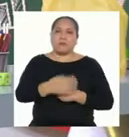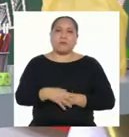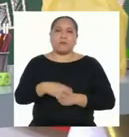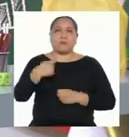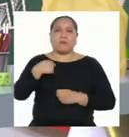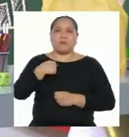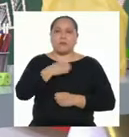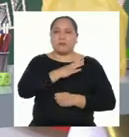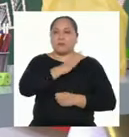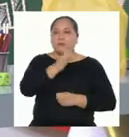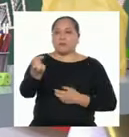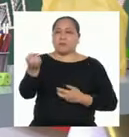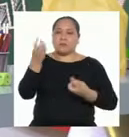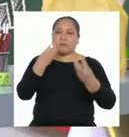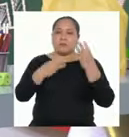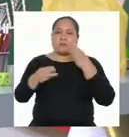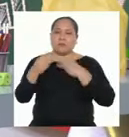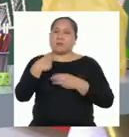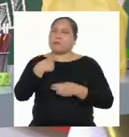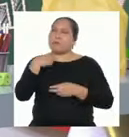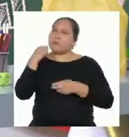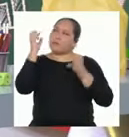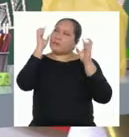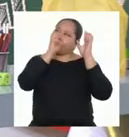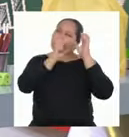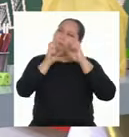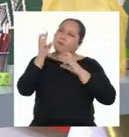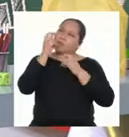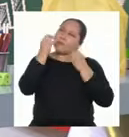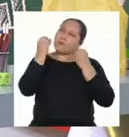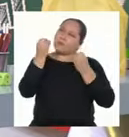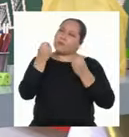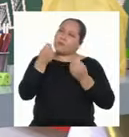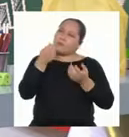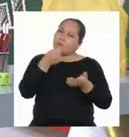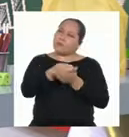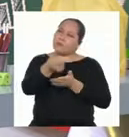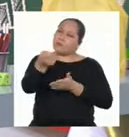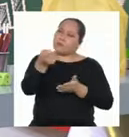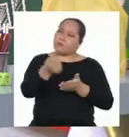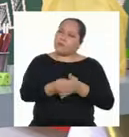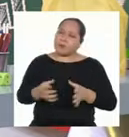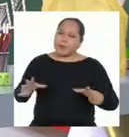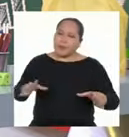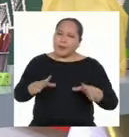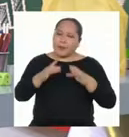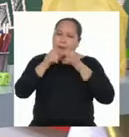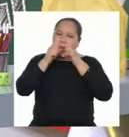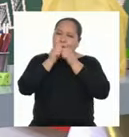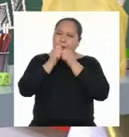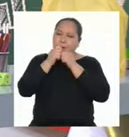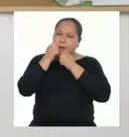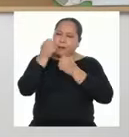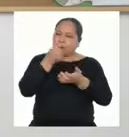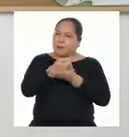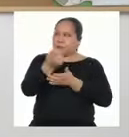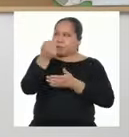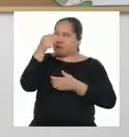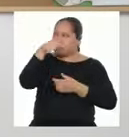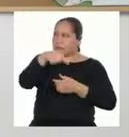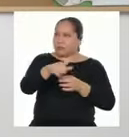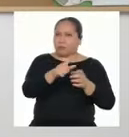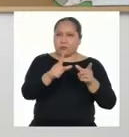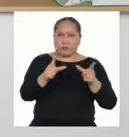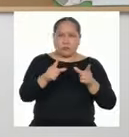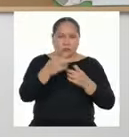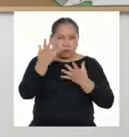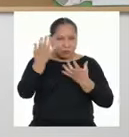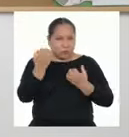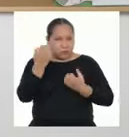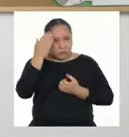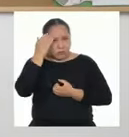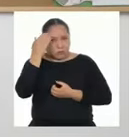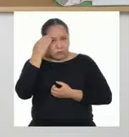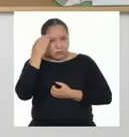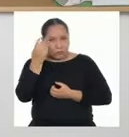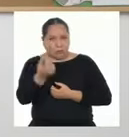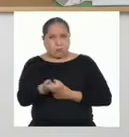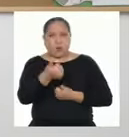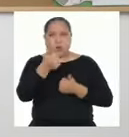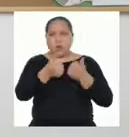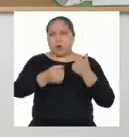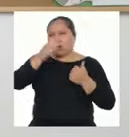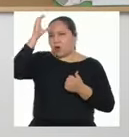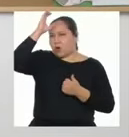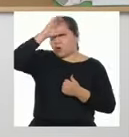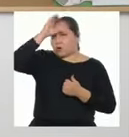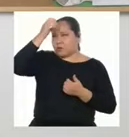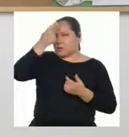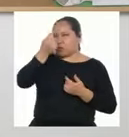fui al mercado, me quedó la duda sobre cómo se aplica el cobro por las bolsas que se compran en el local. ¿Quieres saber cuál es el concepto